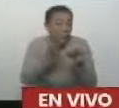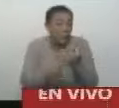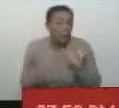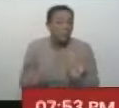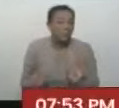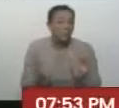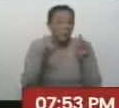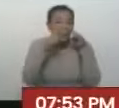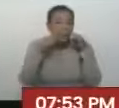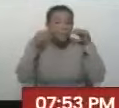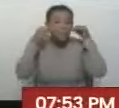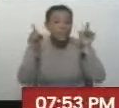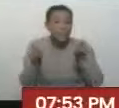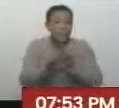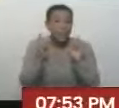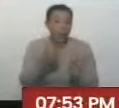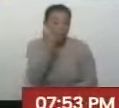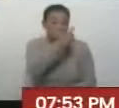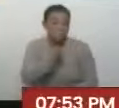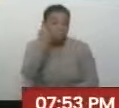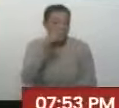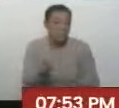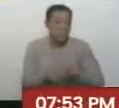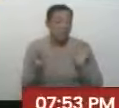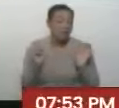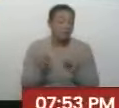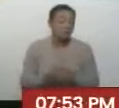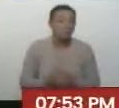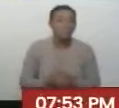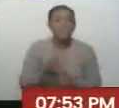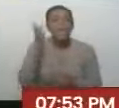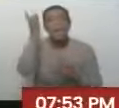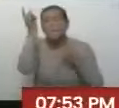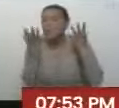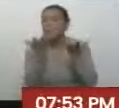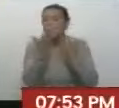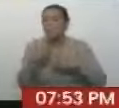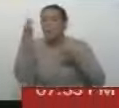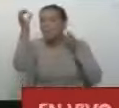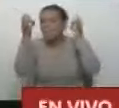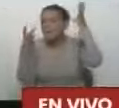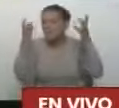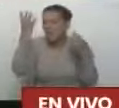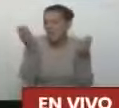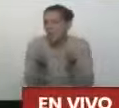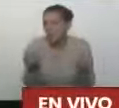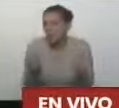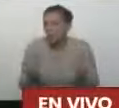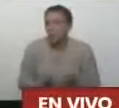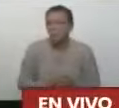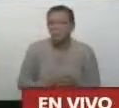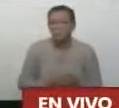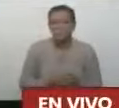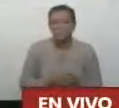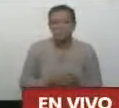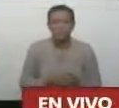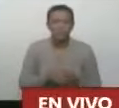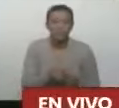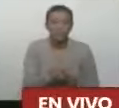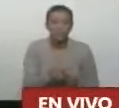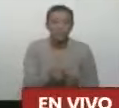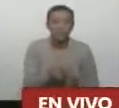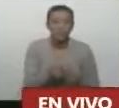los bigotes te pareces a mí, con unos bigotes. Mira, ¿qué inventaron ustedes, Sebastián? Bueno, ¿dónde está? Bueno,